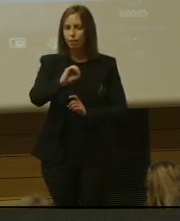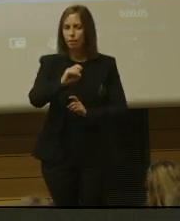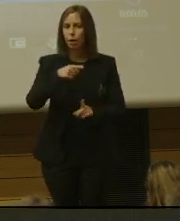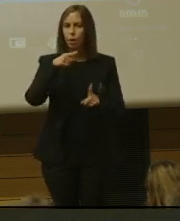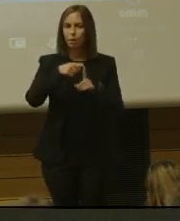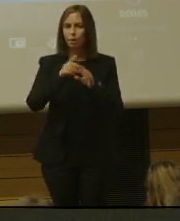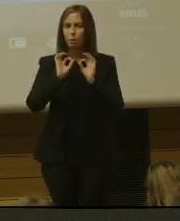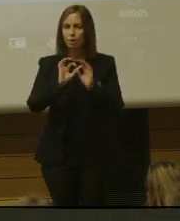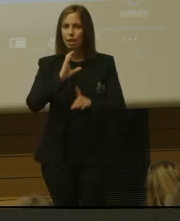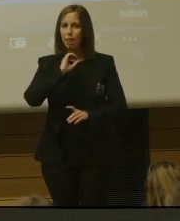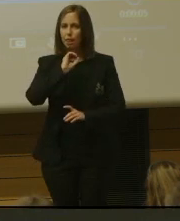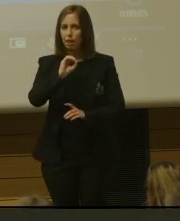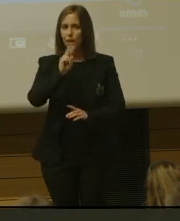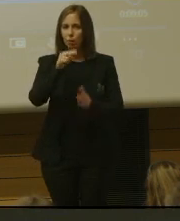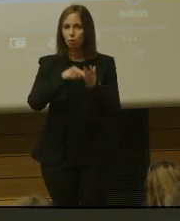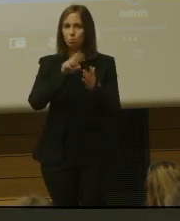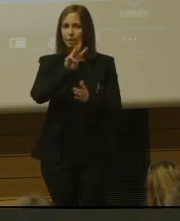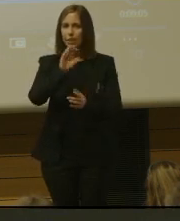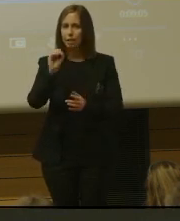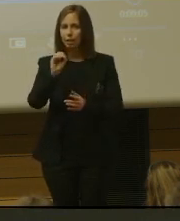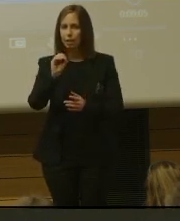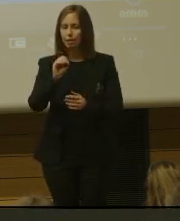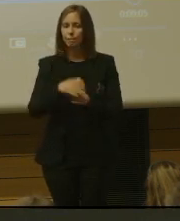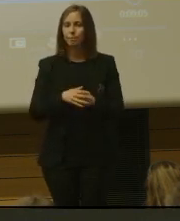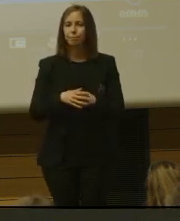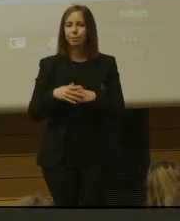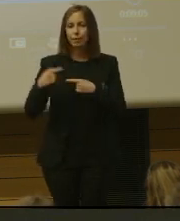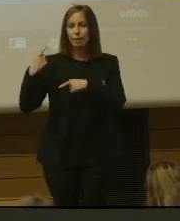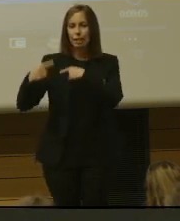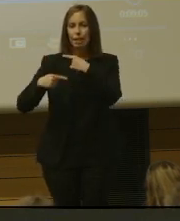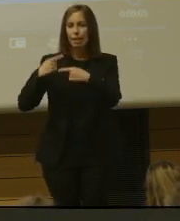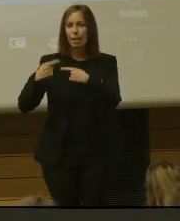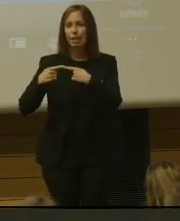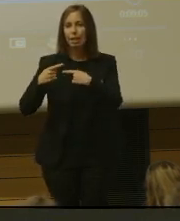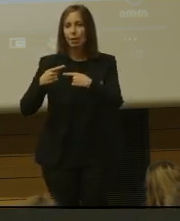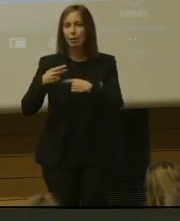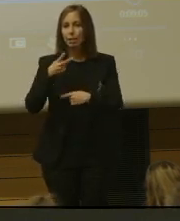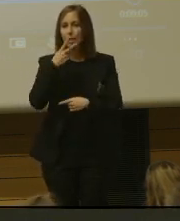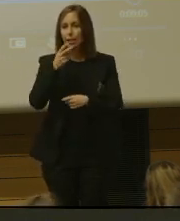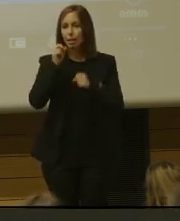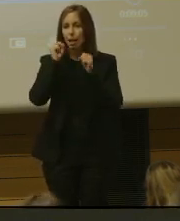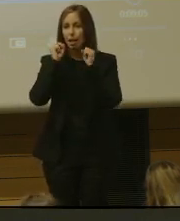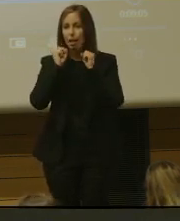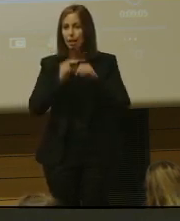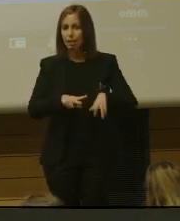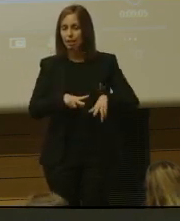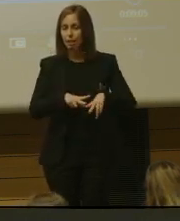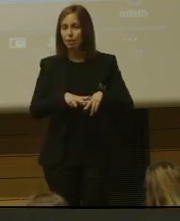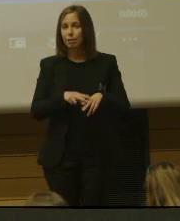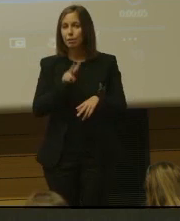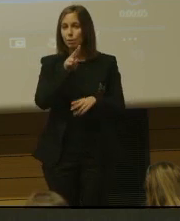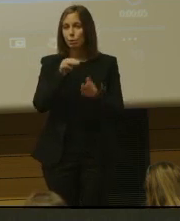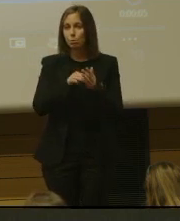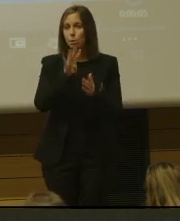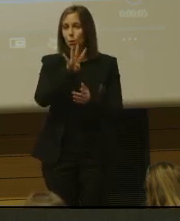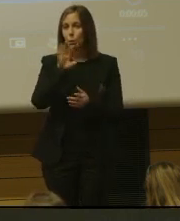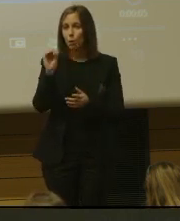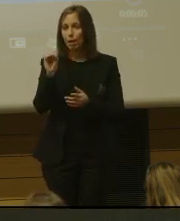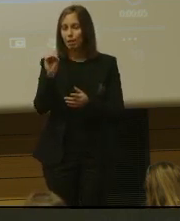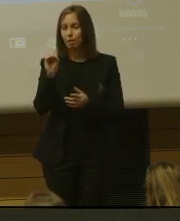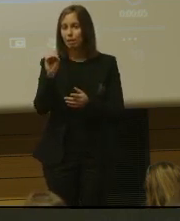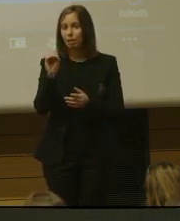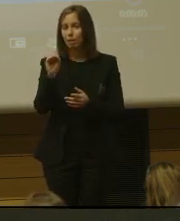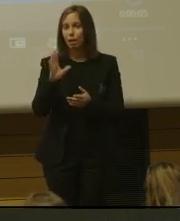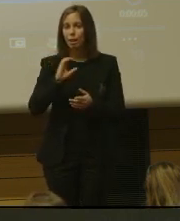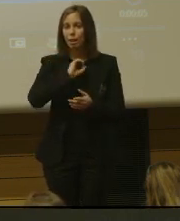objetivo, lógicamente, en el 2030, como todo el mundo, que haya bueno, ellos ya tienen generaciones libres de tabaco, pero en el 2040 que ya esté